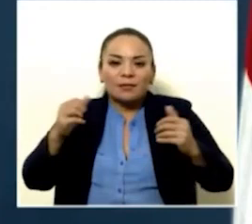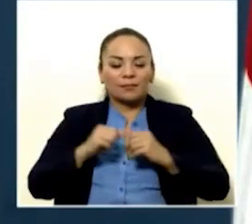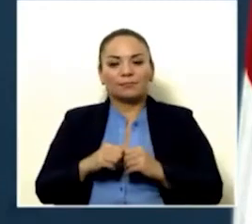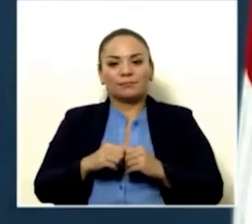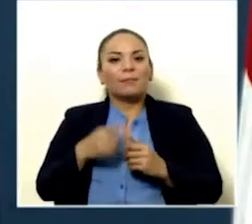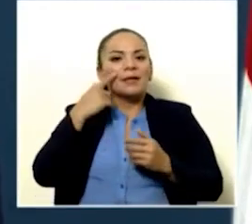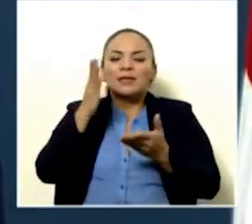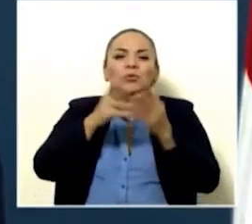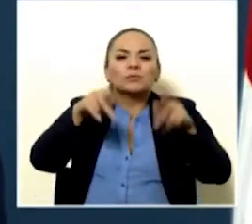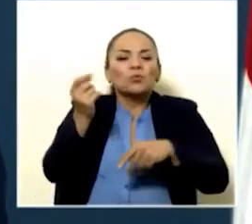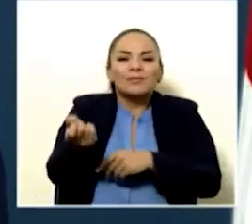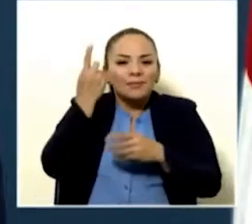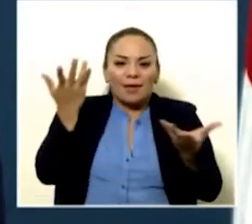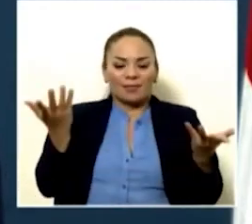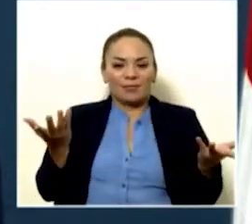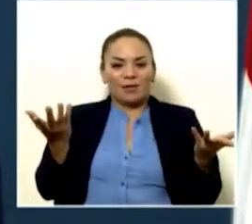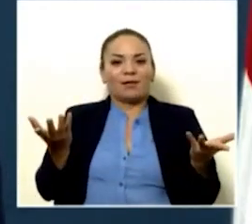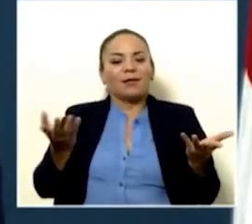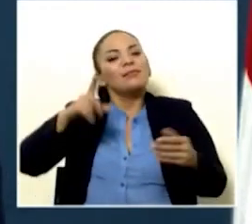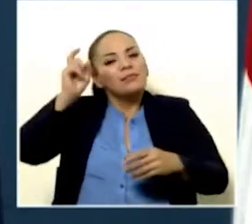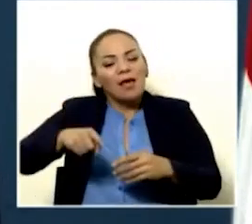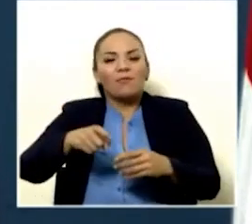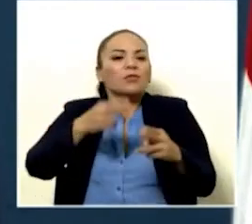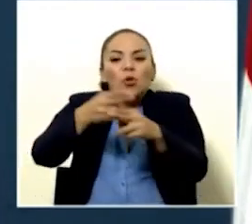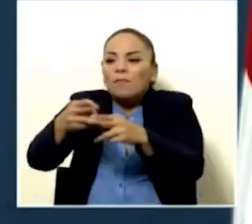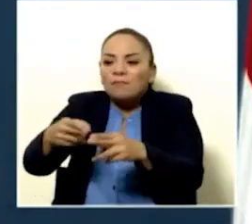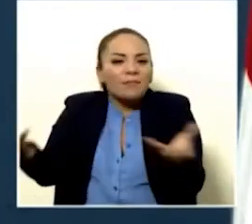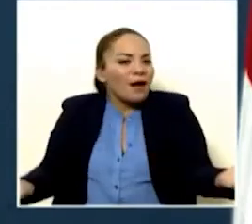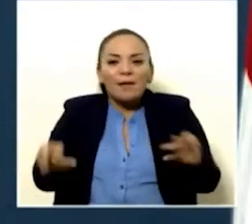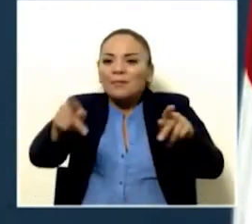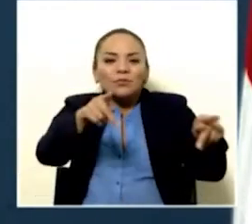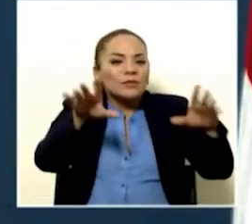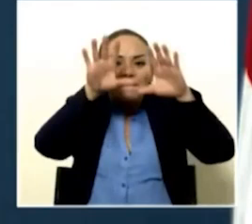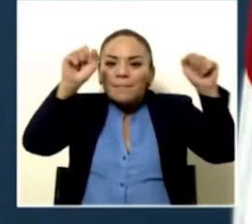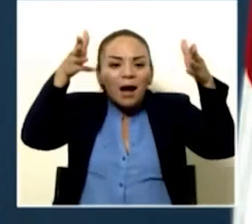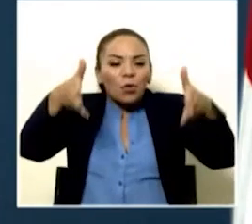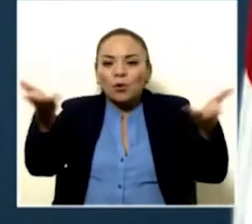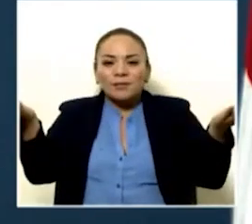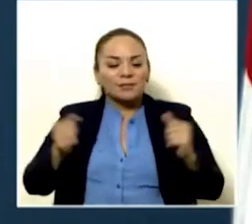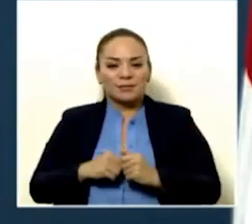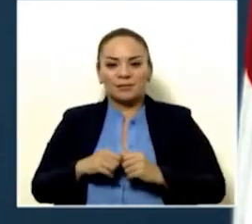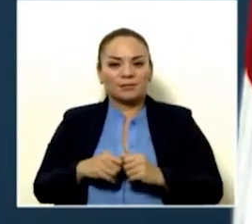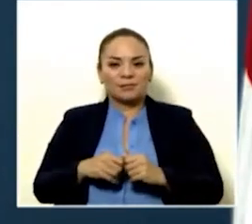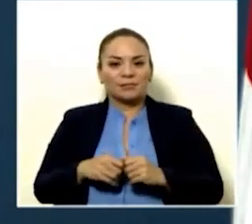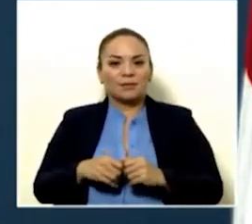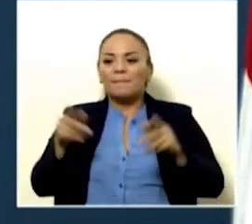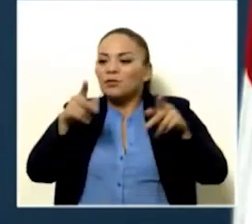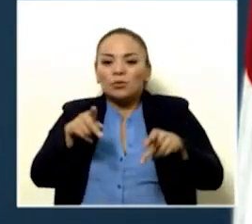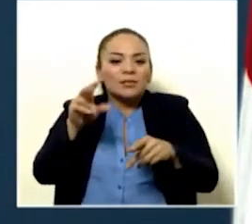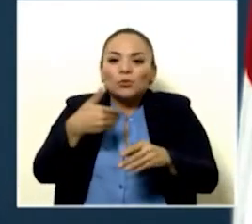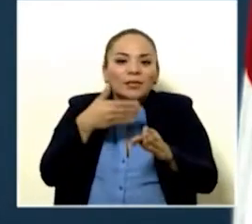cabeza a alguna gente, que nombrar una mayoría de embajadores que no son de